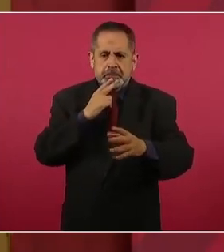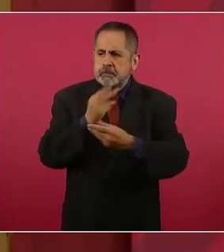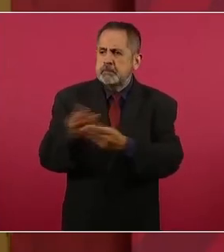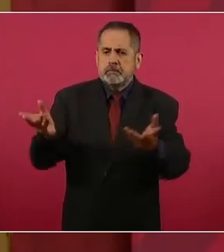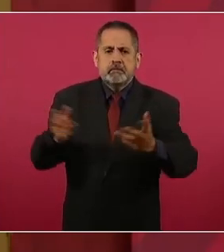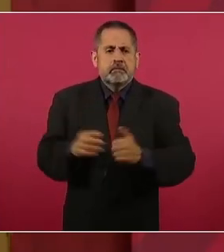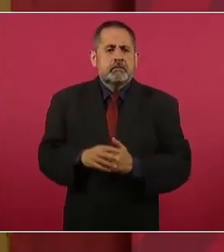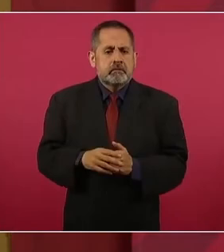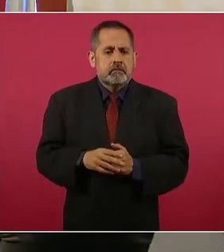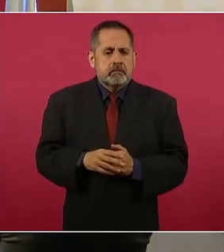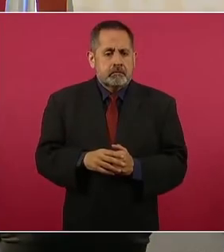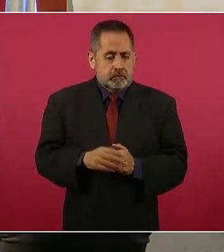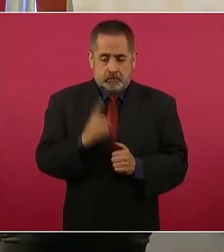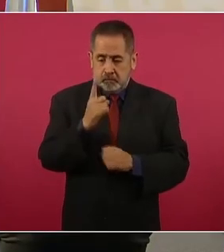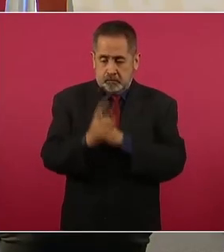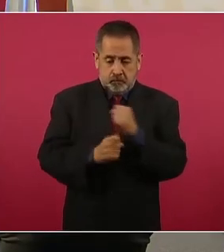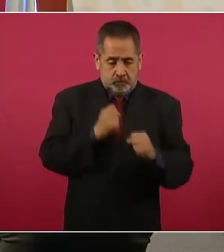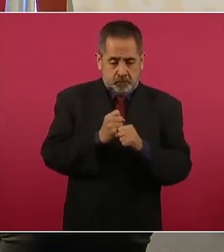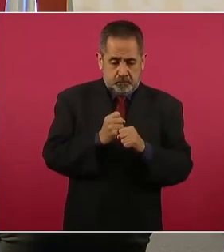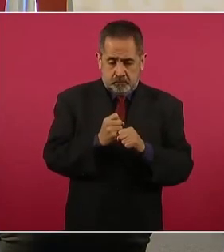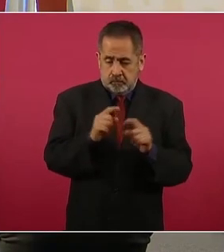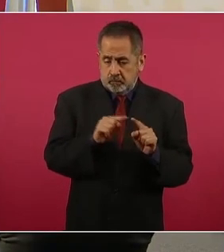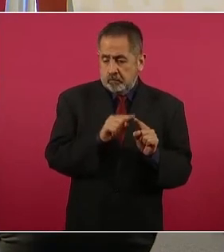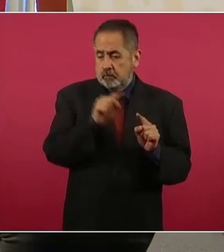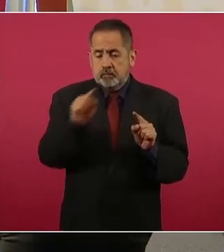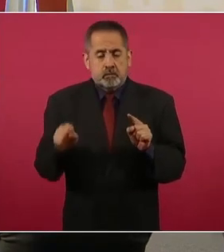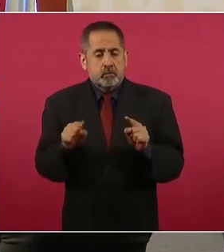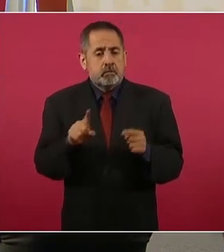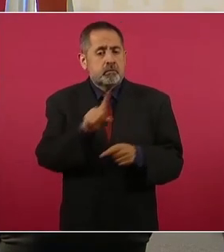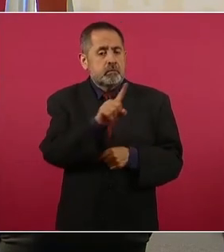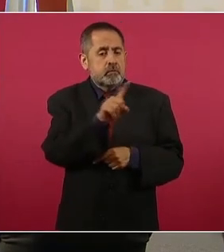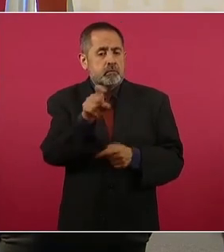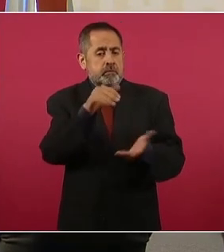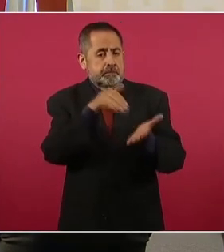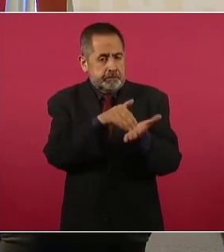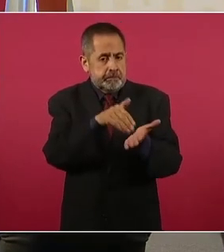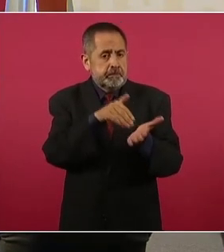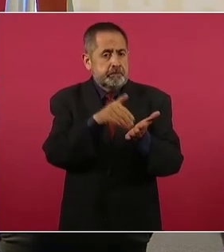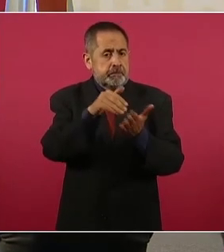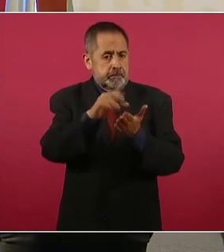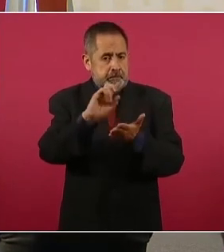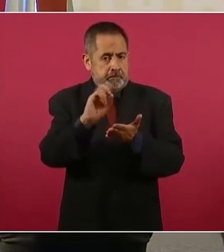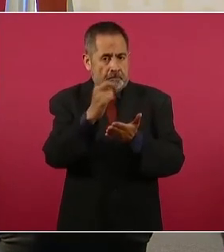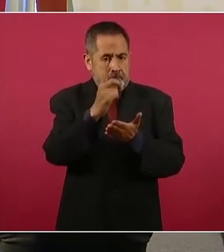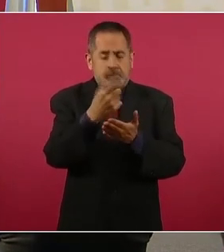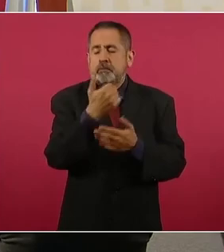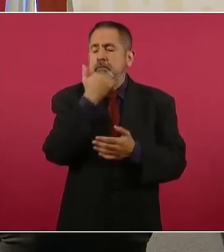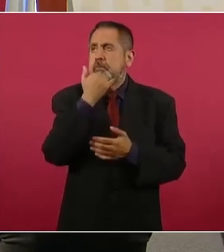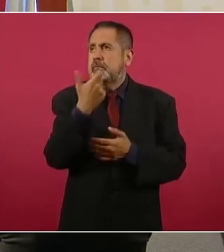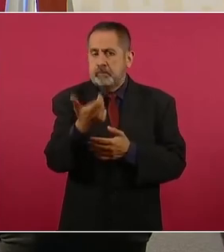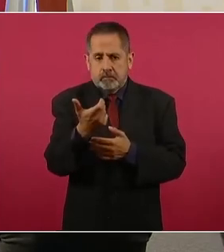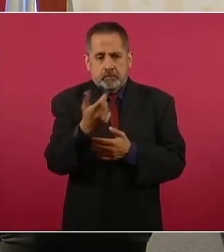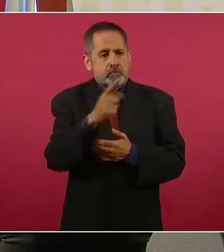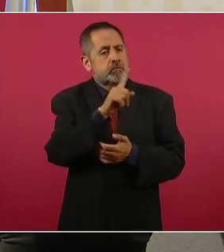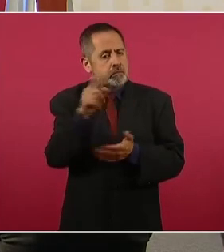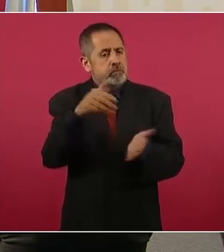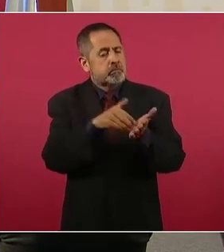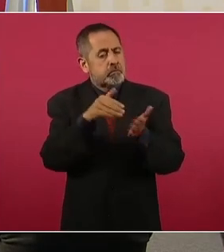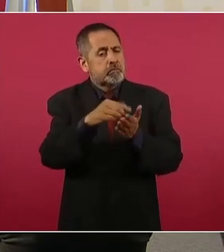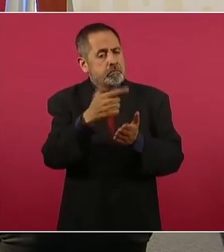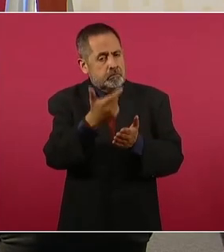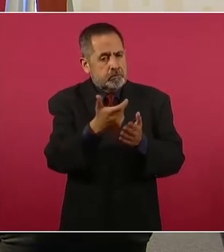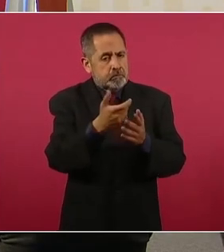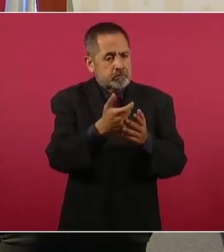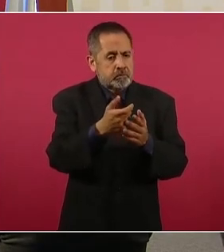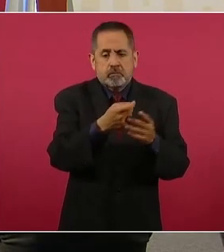De un año a otro pasó de 100 mil millones de dólares, de pesos, el reparto